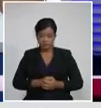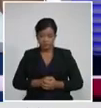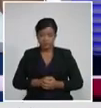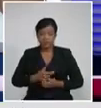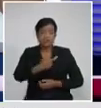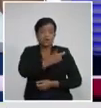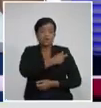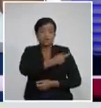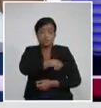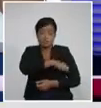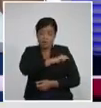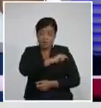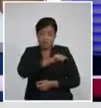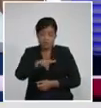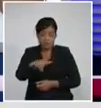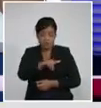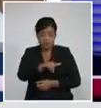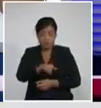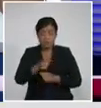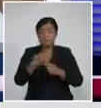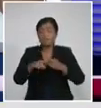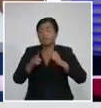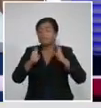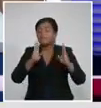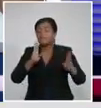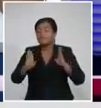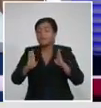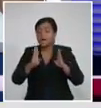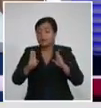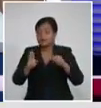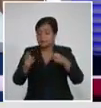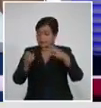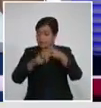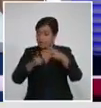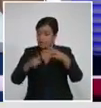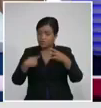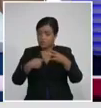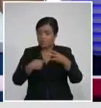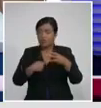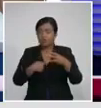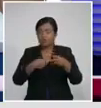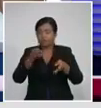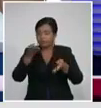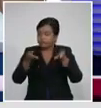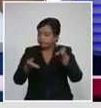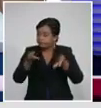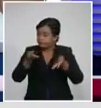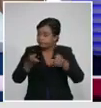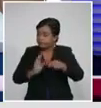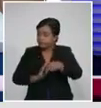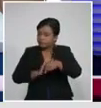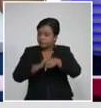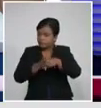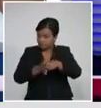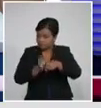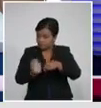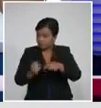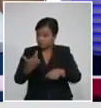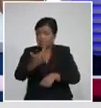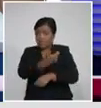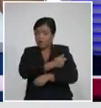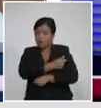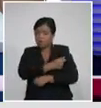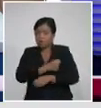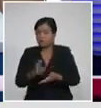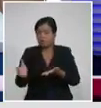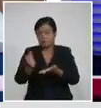para el fase 3, para realmente medir con más objetividad, ¿no?, la eficacia de la vacuna, uno quita el sesgo de